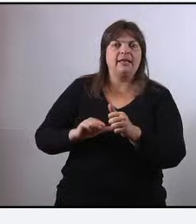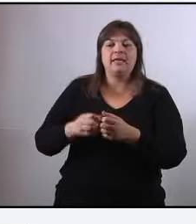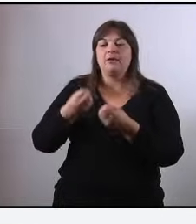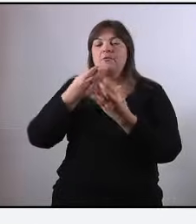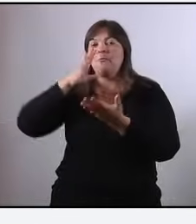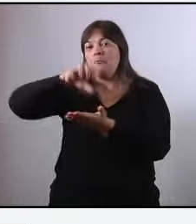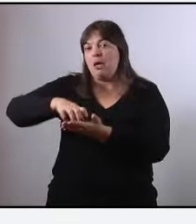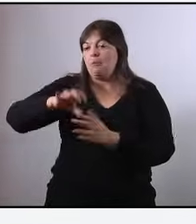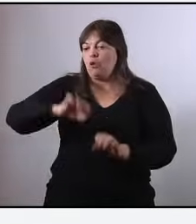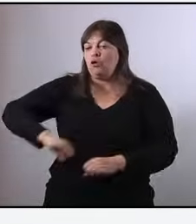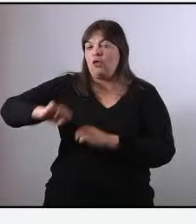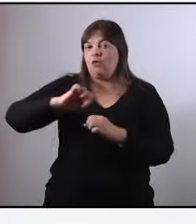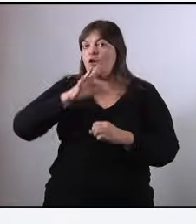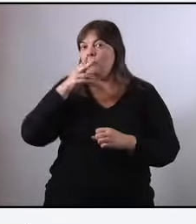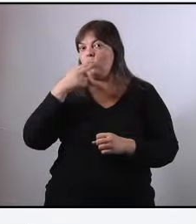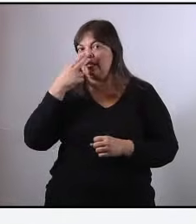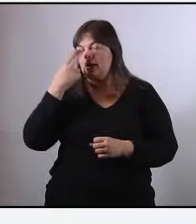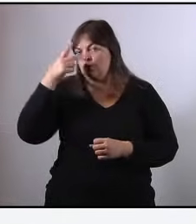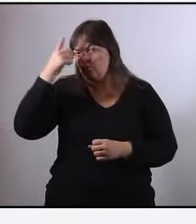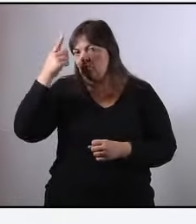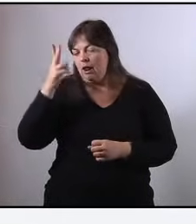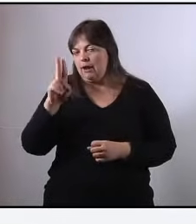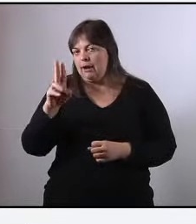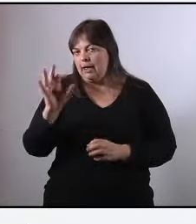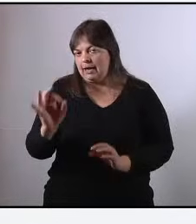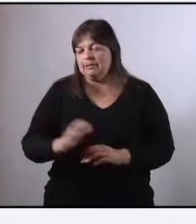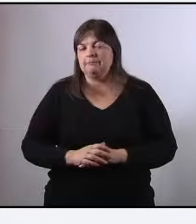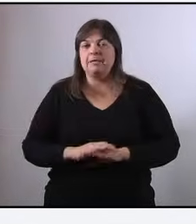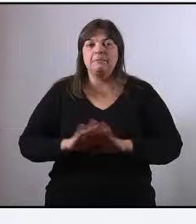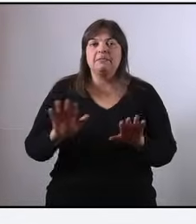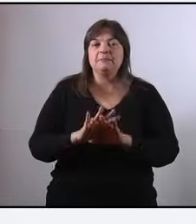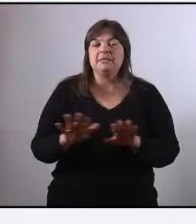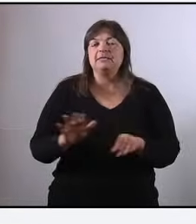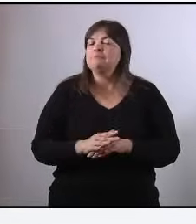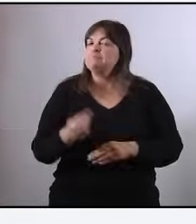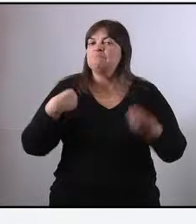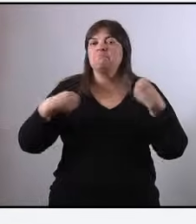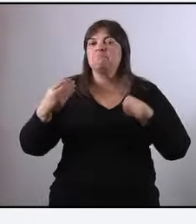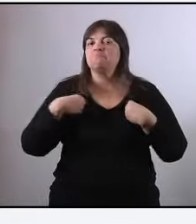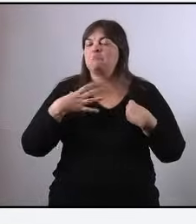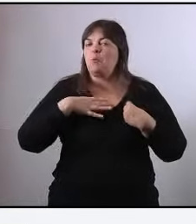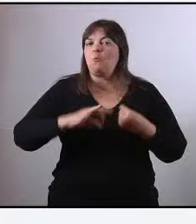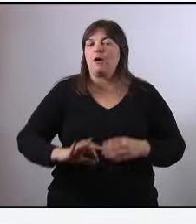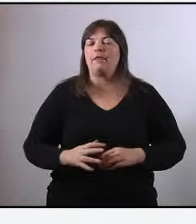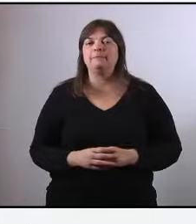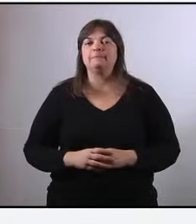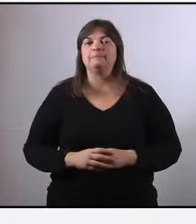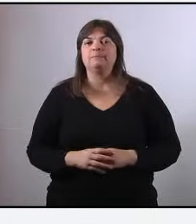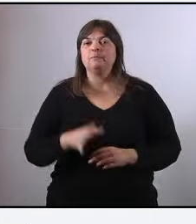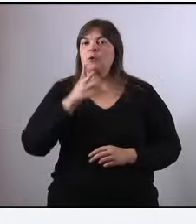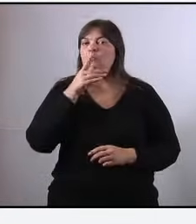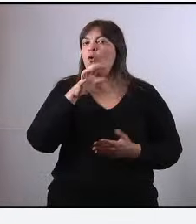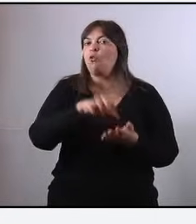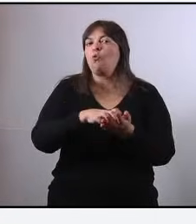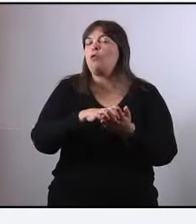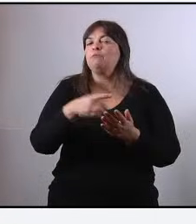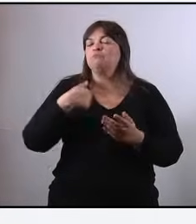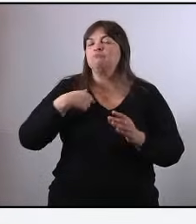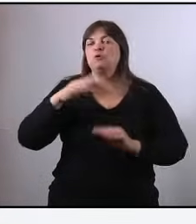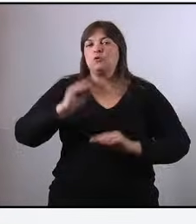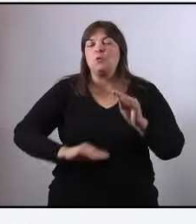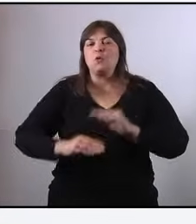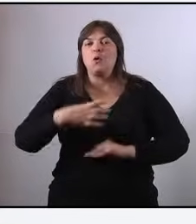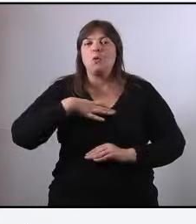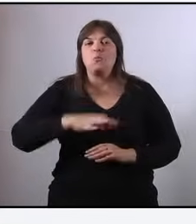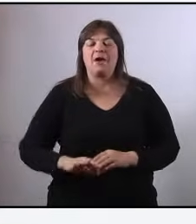su elevado interés cultural. Nada más, quedo a su disposición a partir de ahora para resolver cualquier duda o cuestión